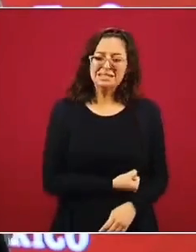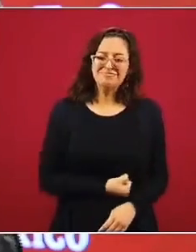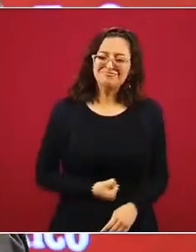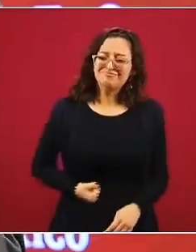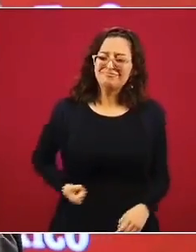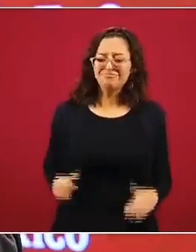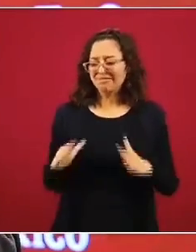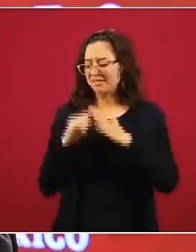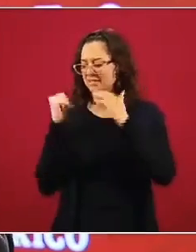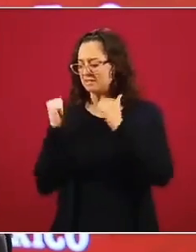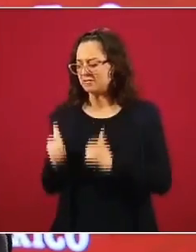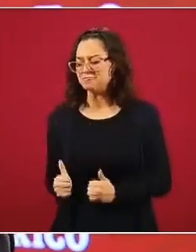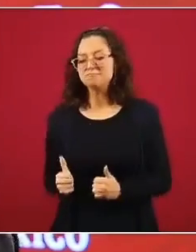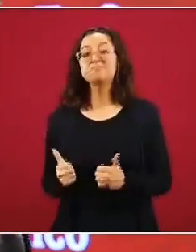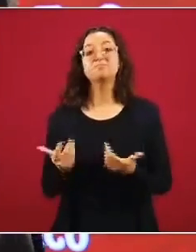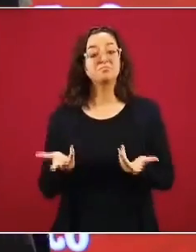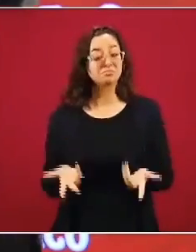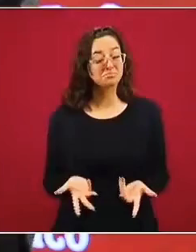Entonces,